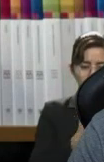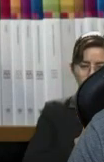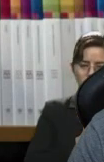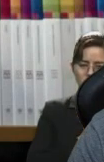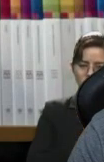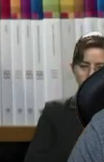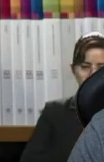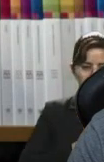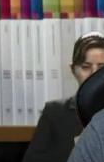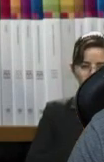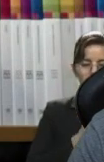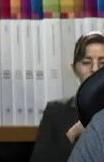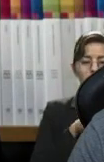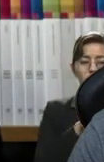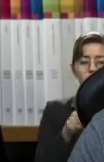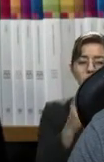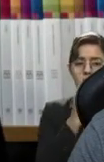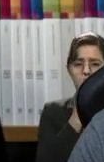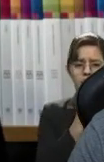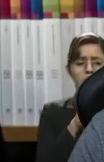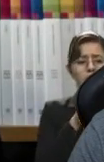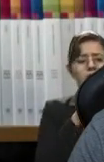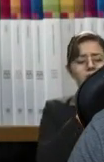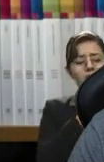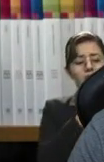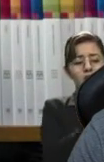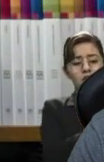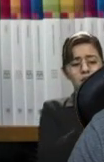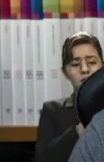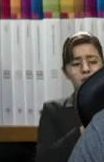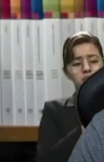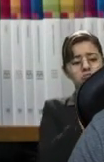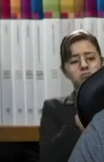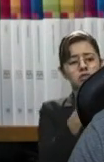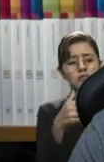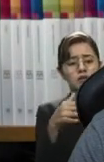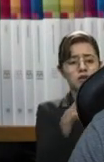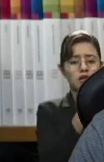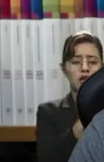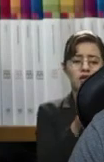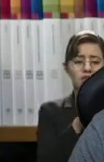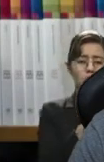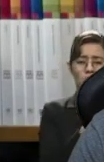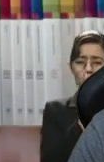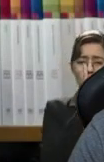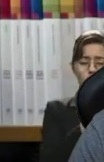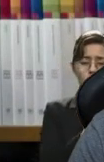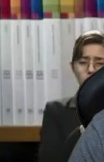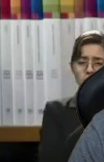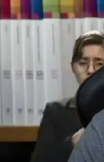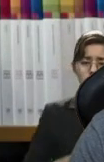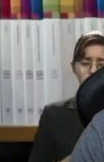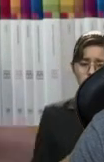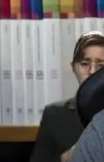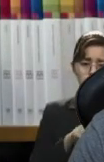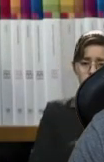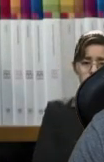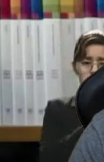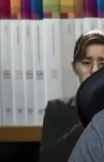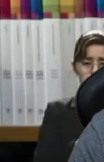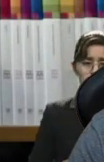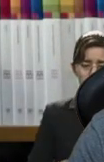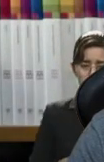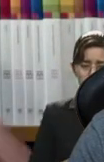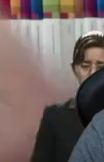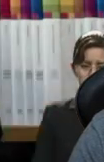construir vinculaciones de familiares y por las relaciones familias por lo que hagan los familiares se pretende descalificar el trabajo de quien